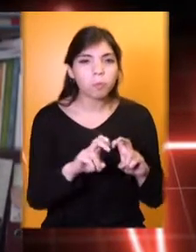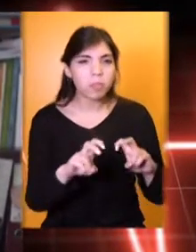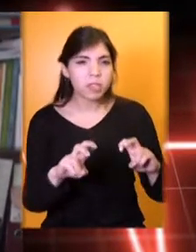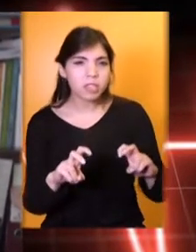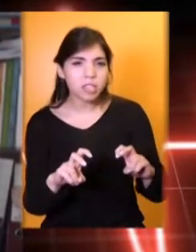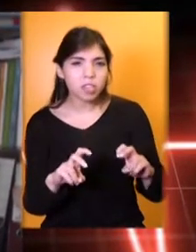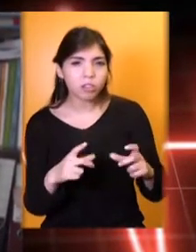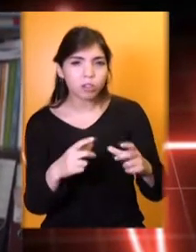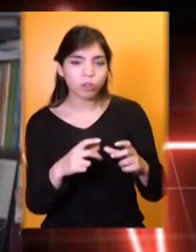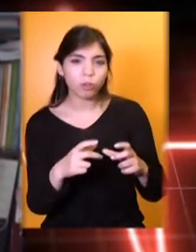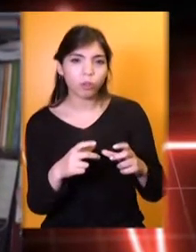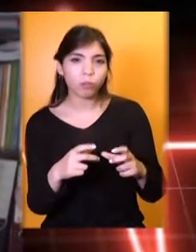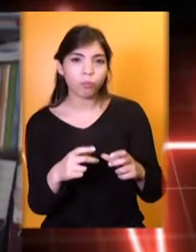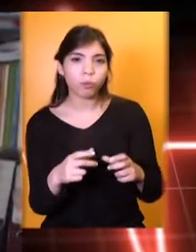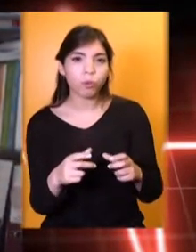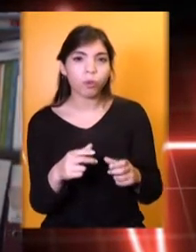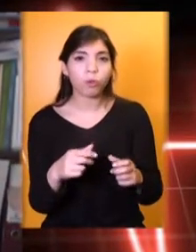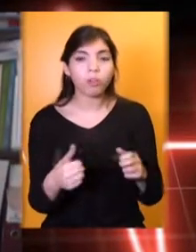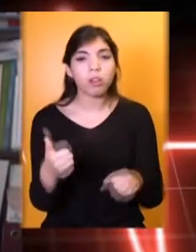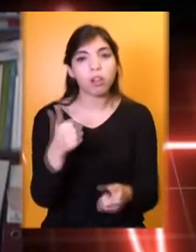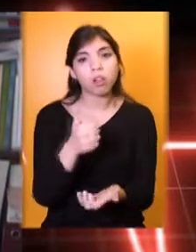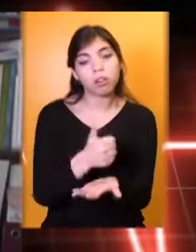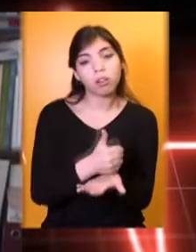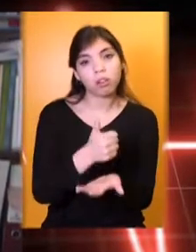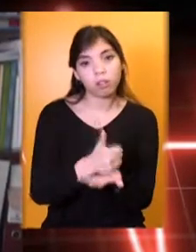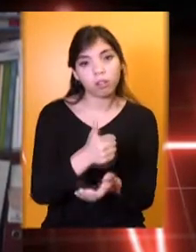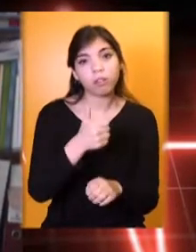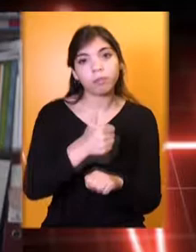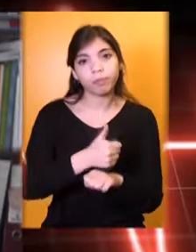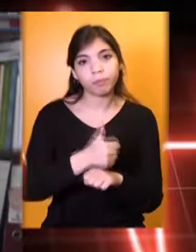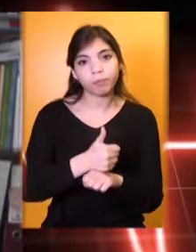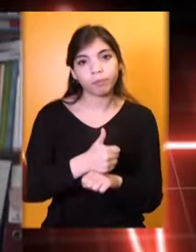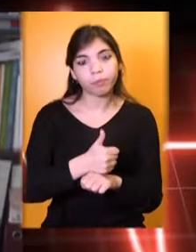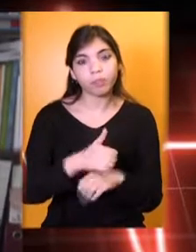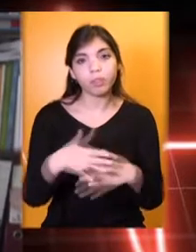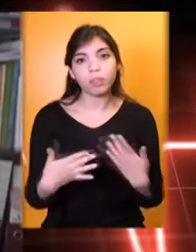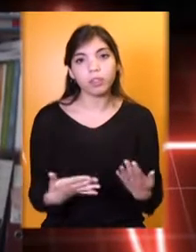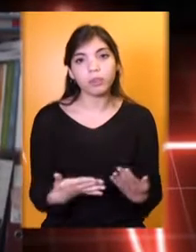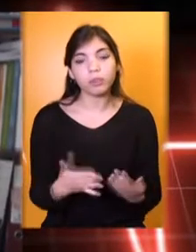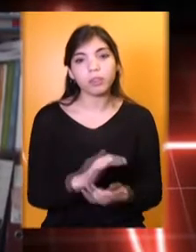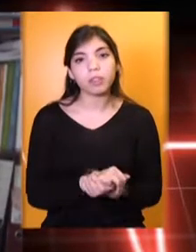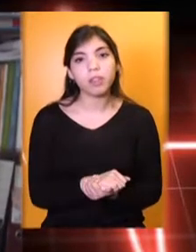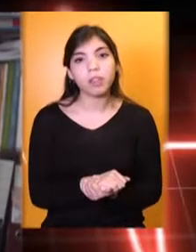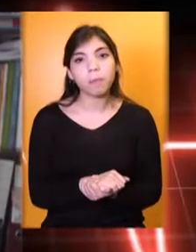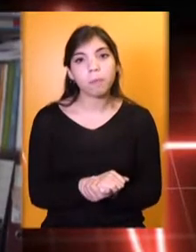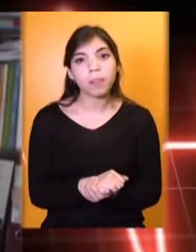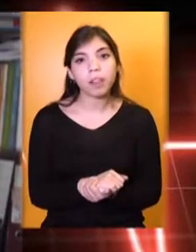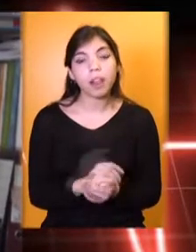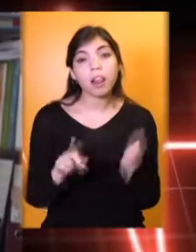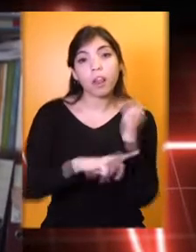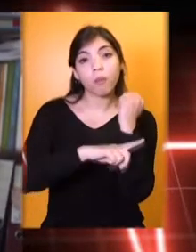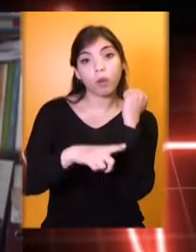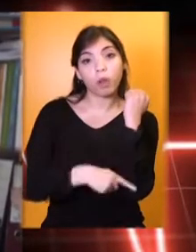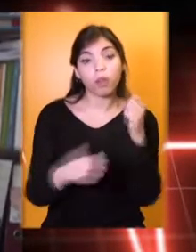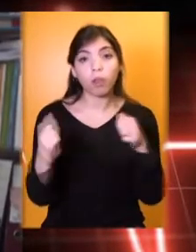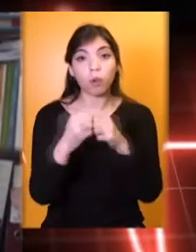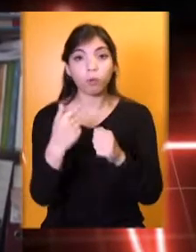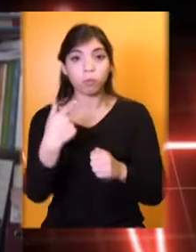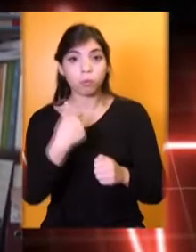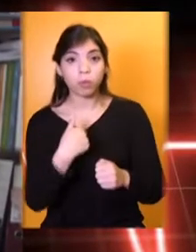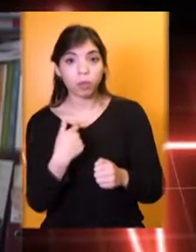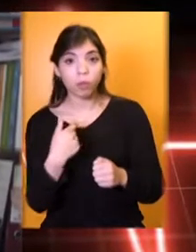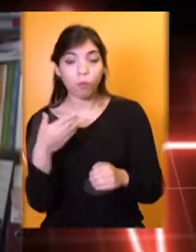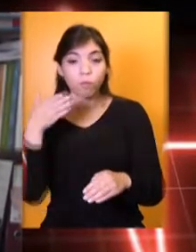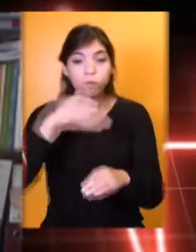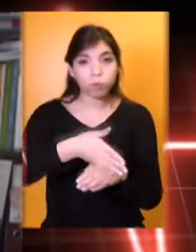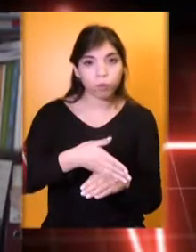el alcaide, el jefe de unidad. Así que la abogada junto conmigo